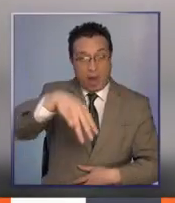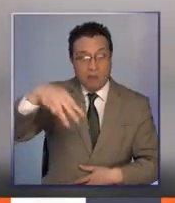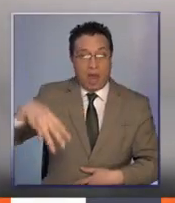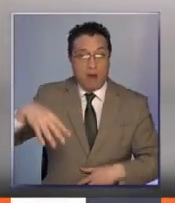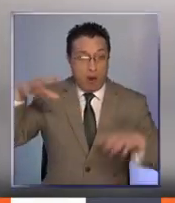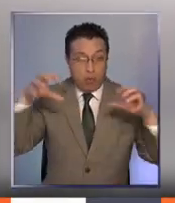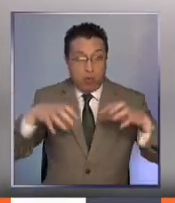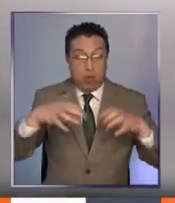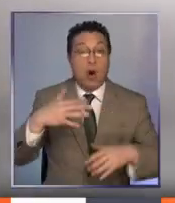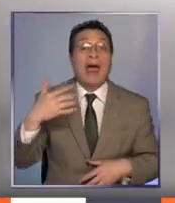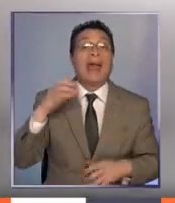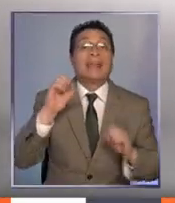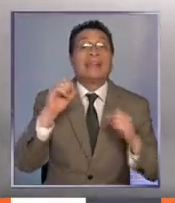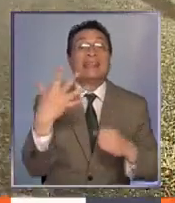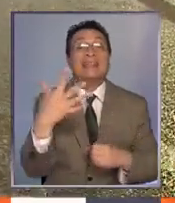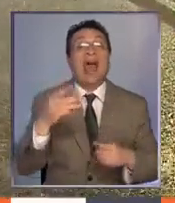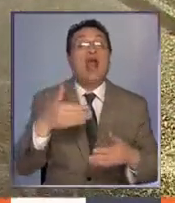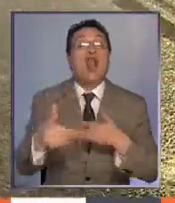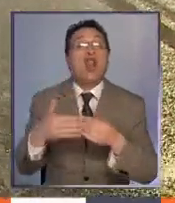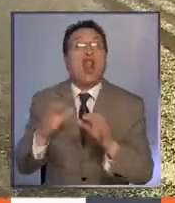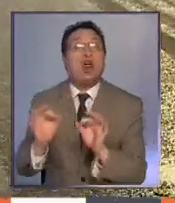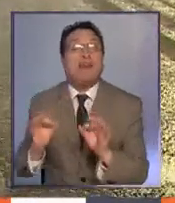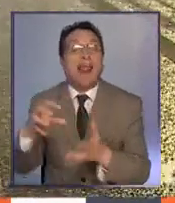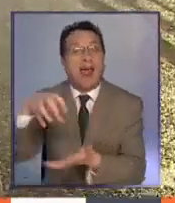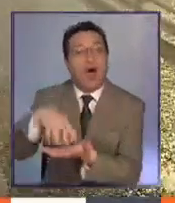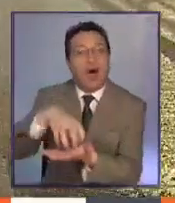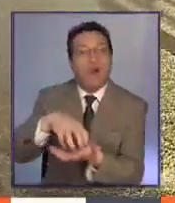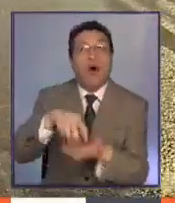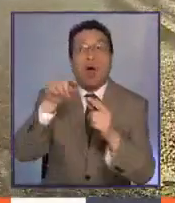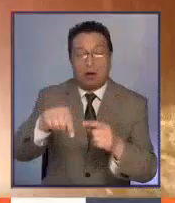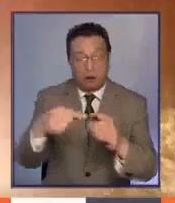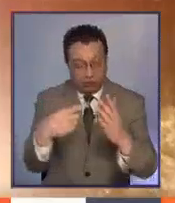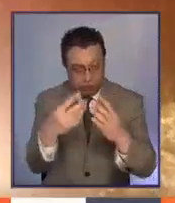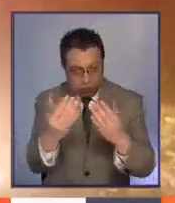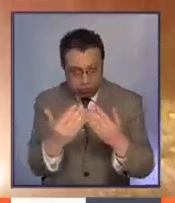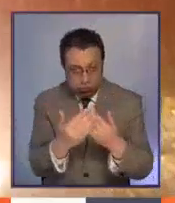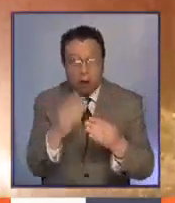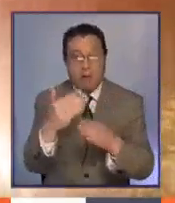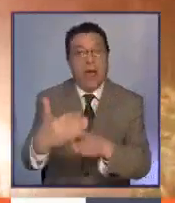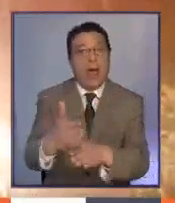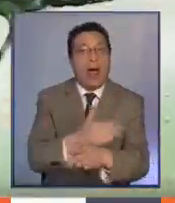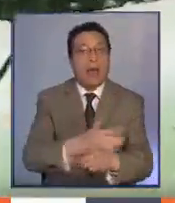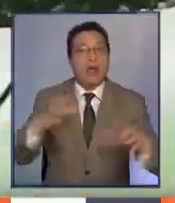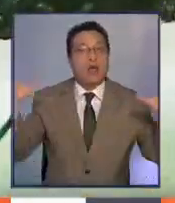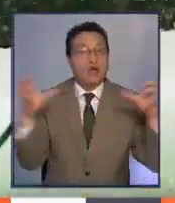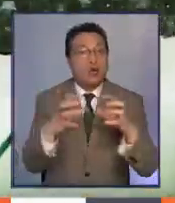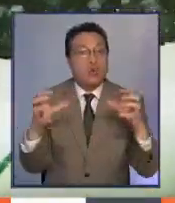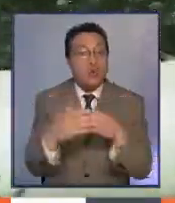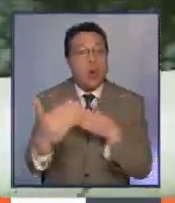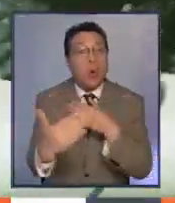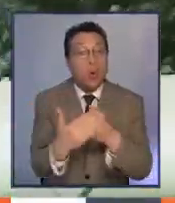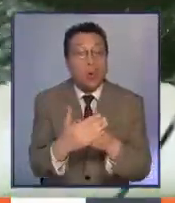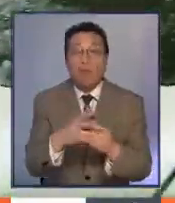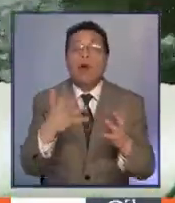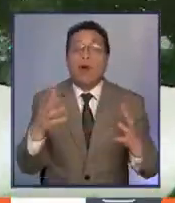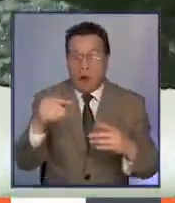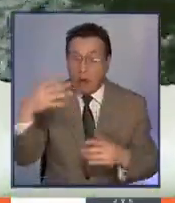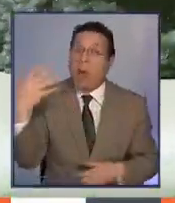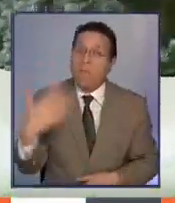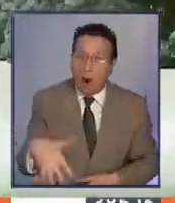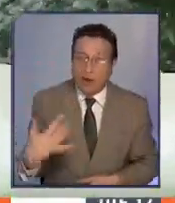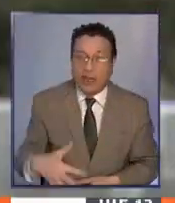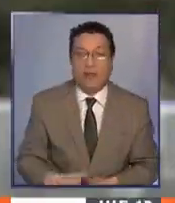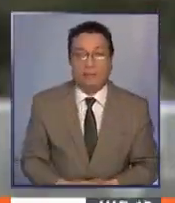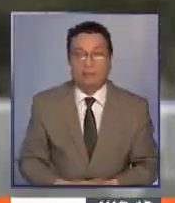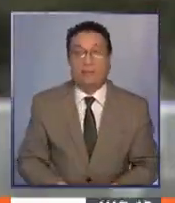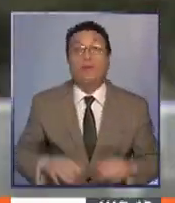Quinta Normal. Para los expertos, contar con un radar que permita anticipar qué intensidad presentará el fenómeno es fundamental. Si